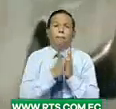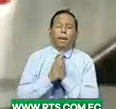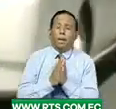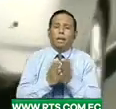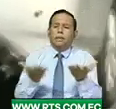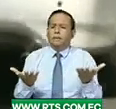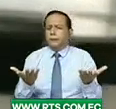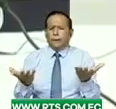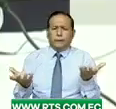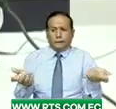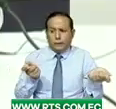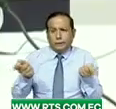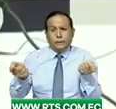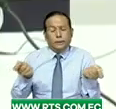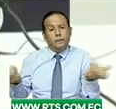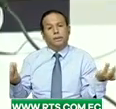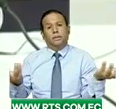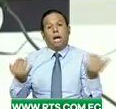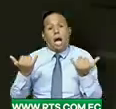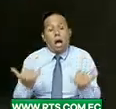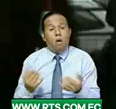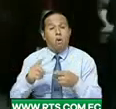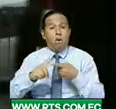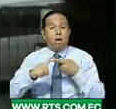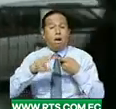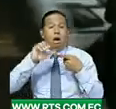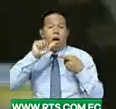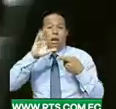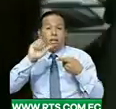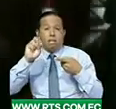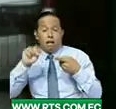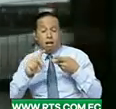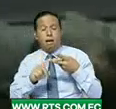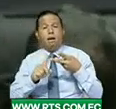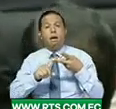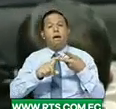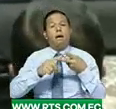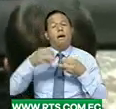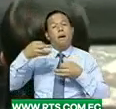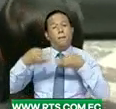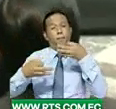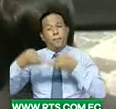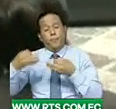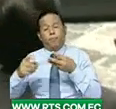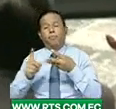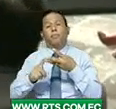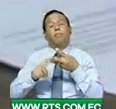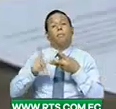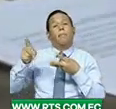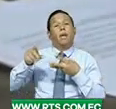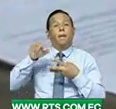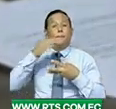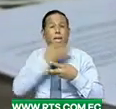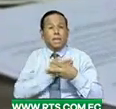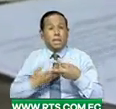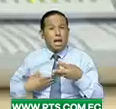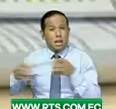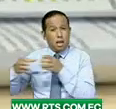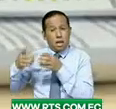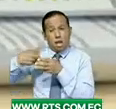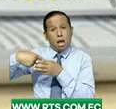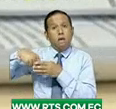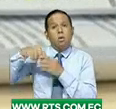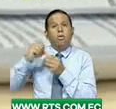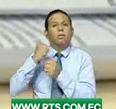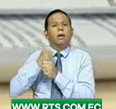la Agencia Nacional de Tránsito, la Corte Nacional de Justicia y la Secretaría Jurídica de Presidencia trabajan en un proyecto de